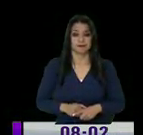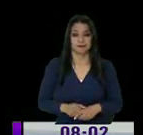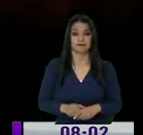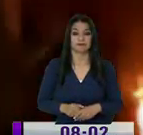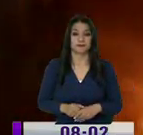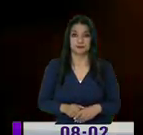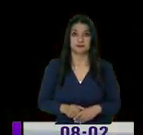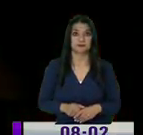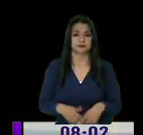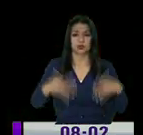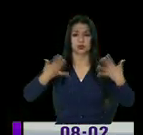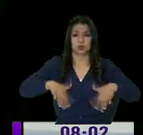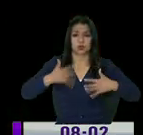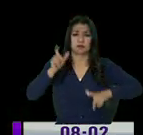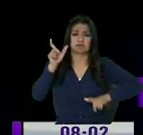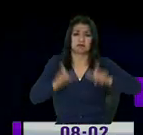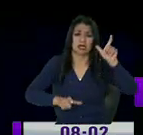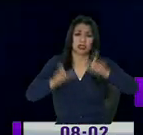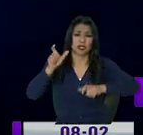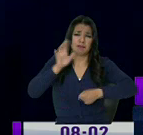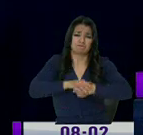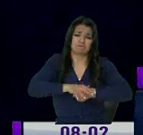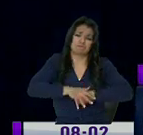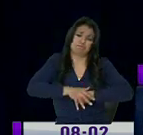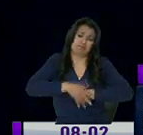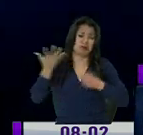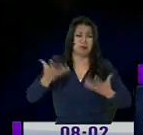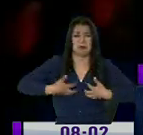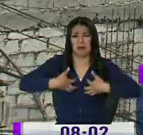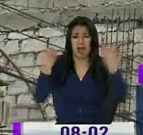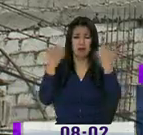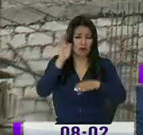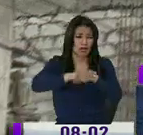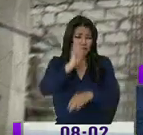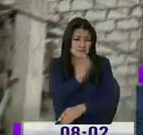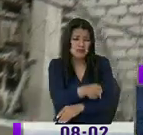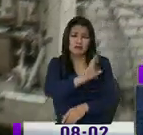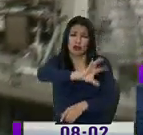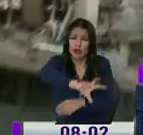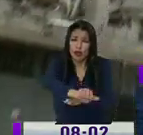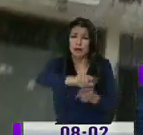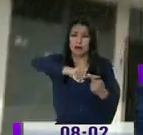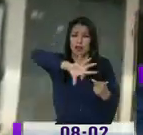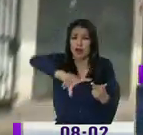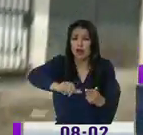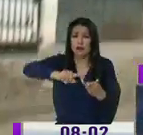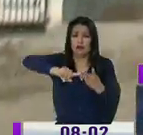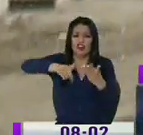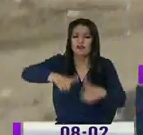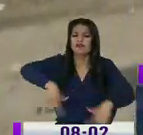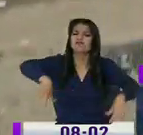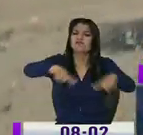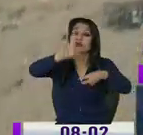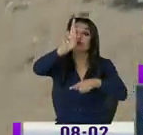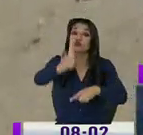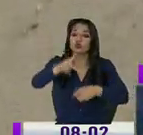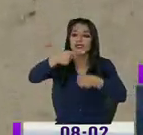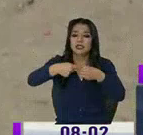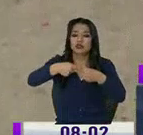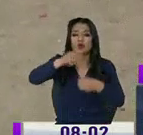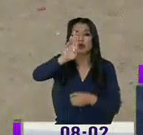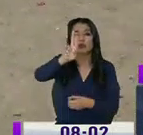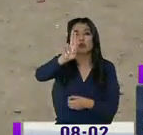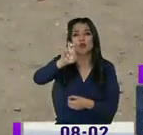El populacho enardecido y cansado por los constantes robos que se registraban en el sector de Buenaventura, al suroccidente de la